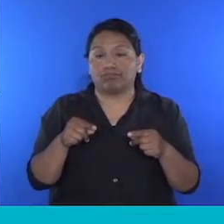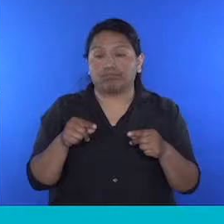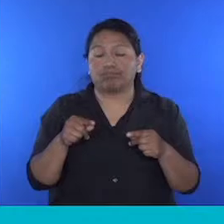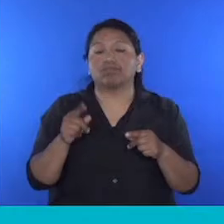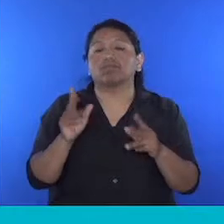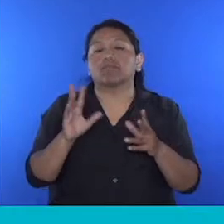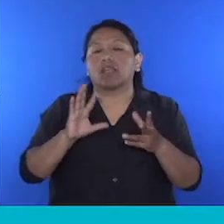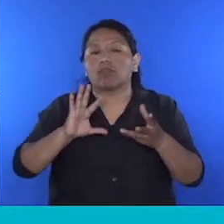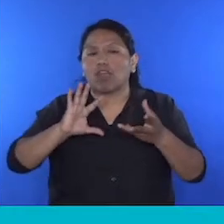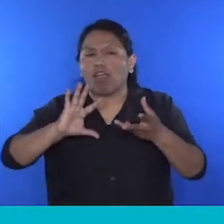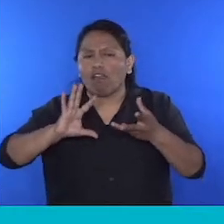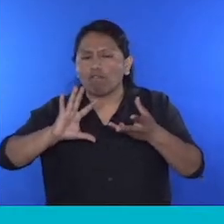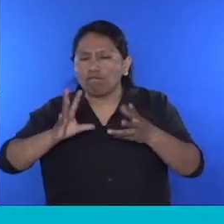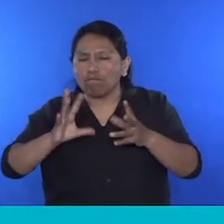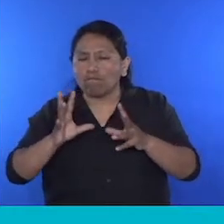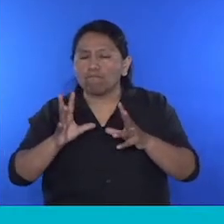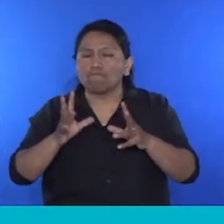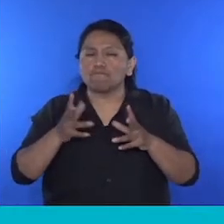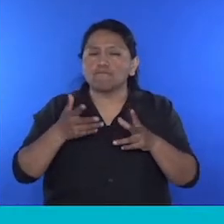llamando de alguna forma